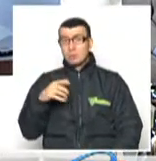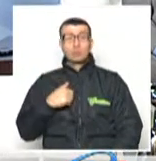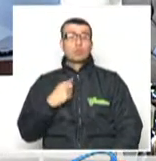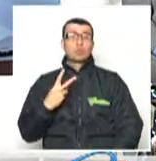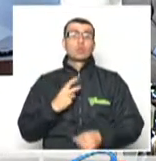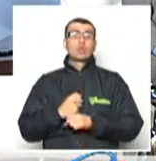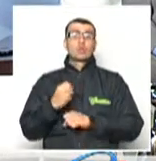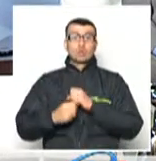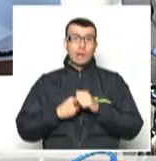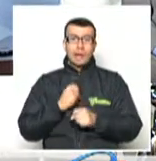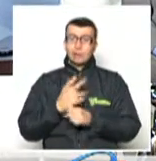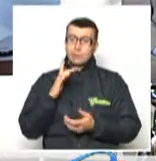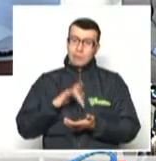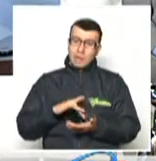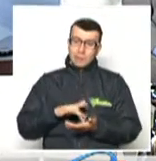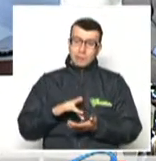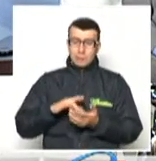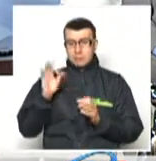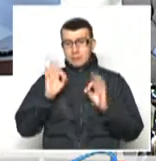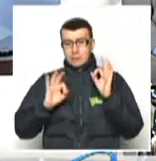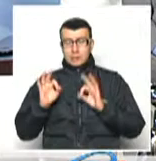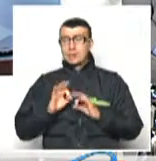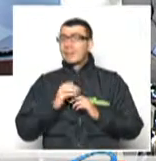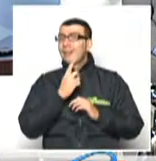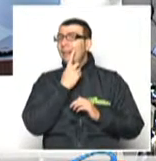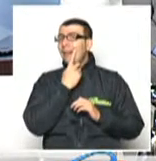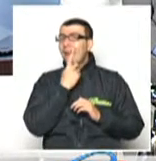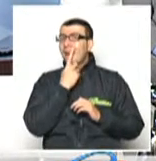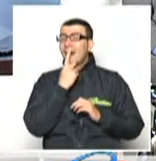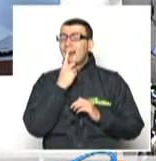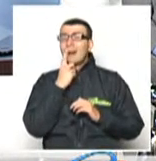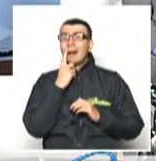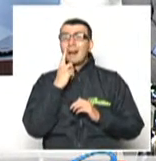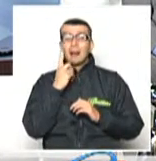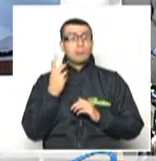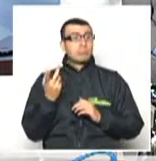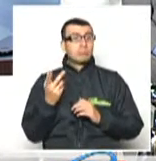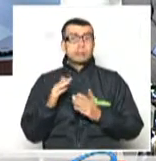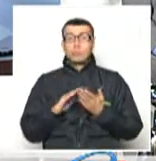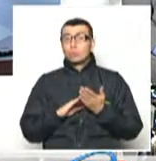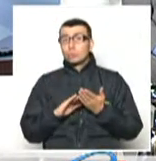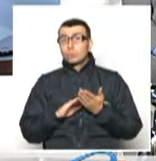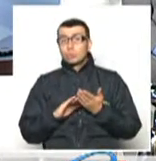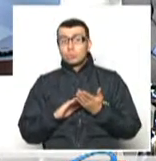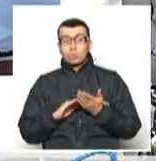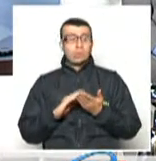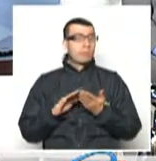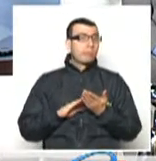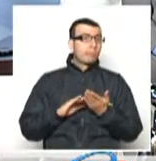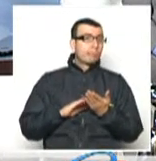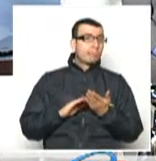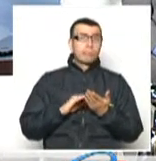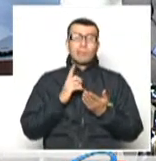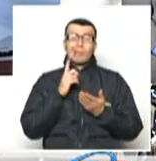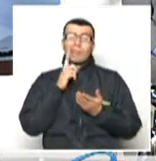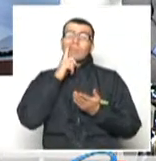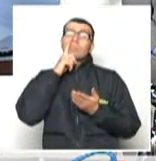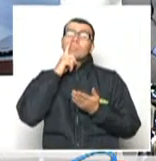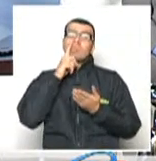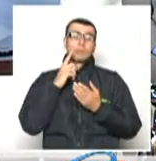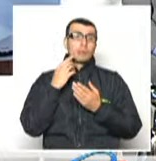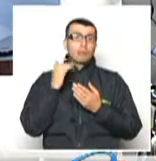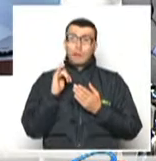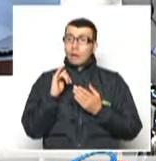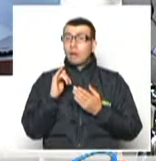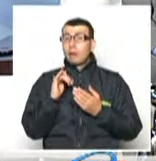2 años haciéndome un tratamiento de las muelitas, dizque sanándome en el conducto y que ya tengo